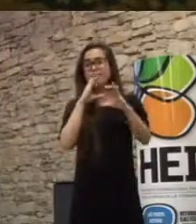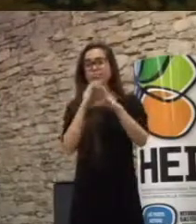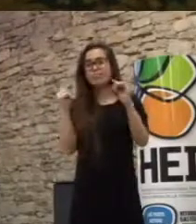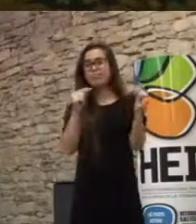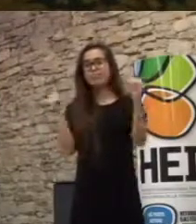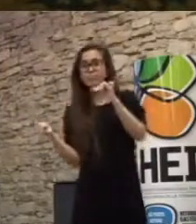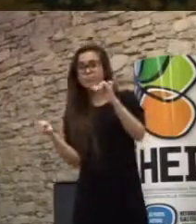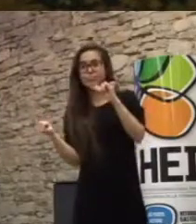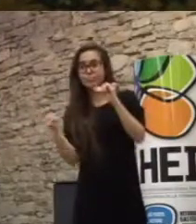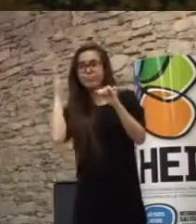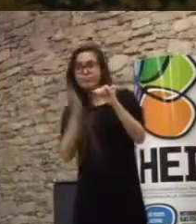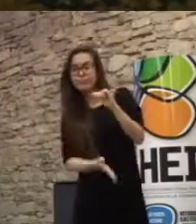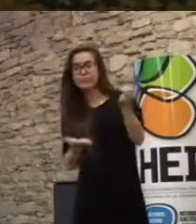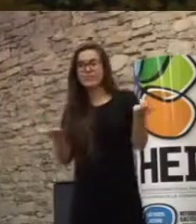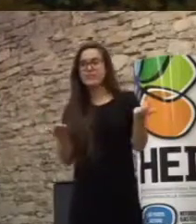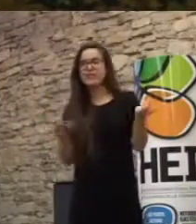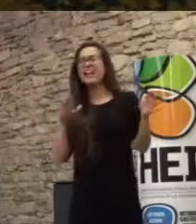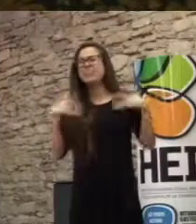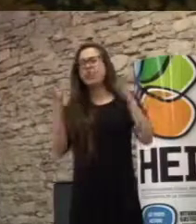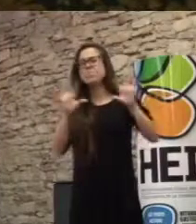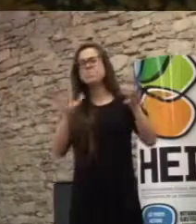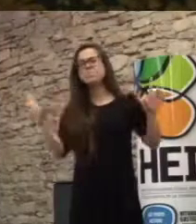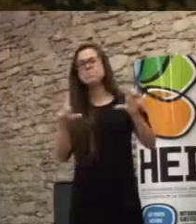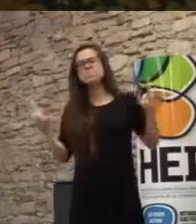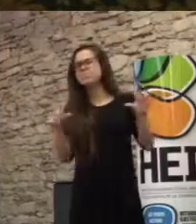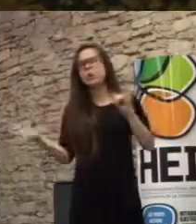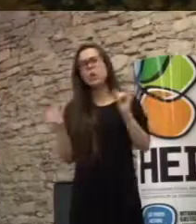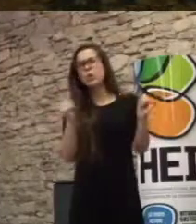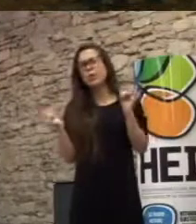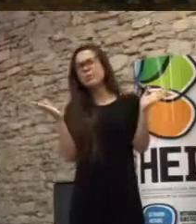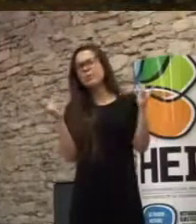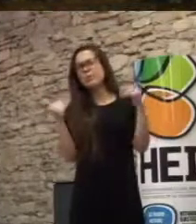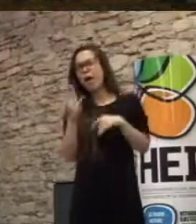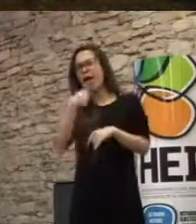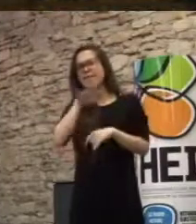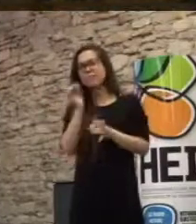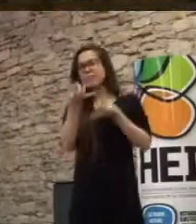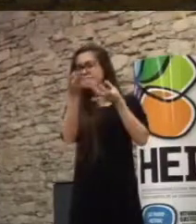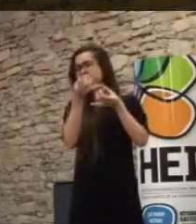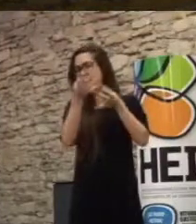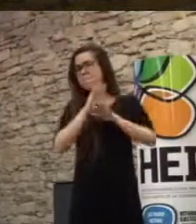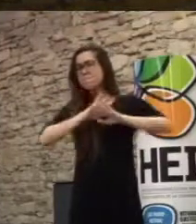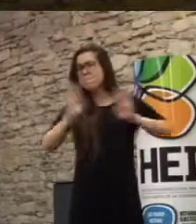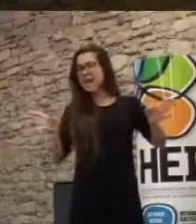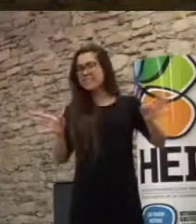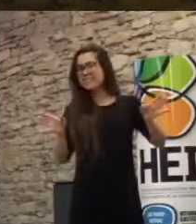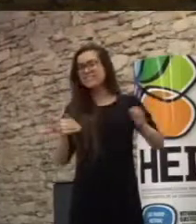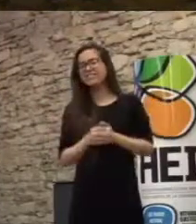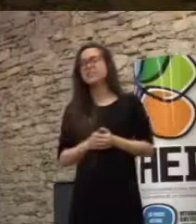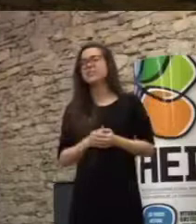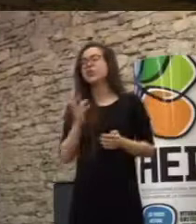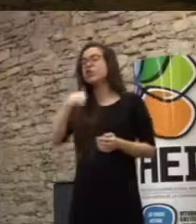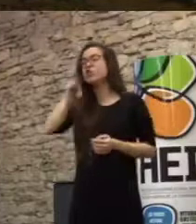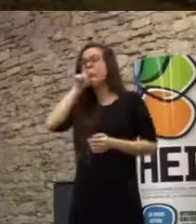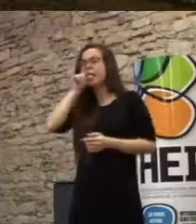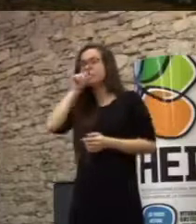forma extraña yo yo les llamaría más medios de retransmisión porque para aquella comunicación tiene que haber este feedback si ahora la podemos mandar un tweet